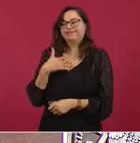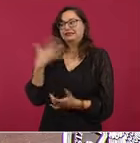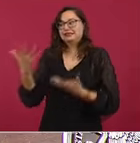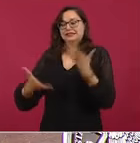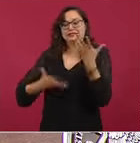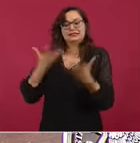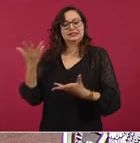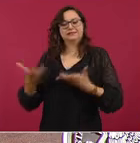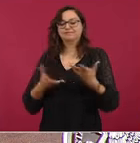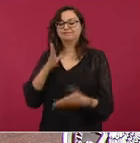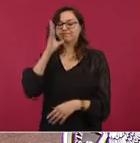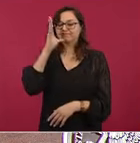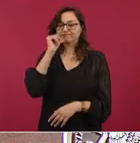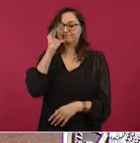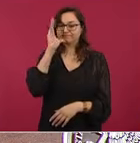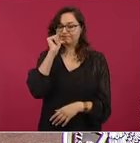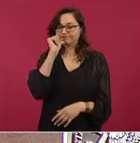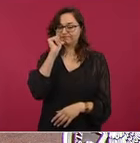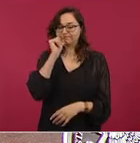de distribución de combustible.